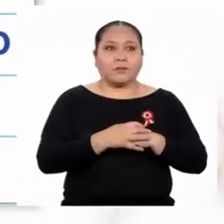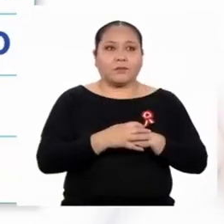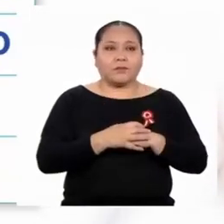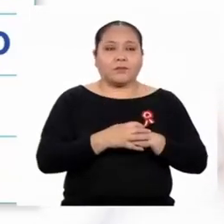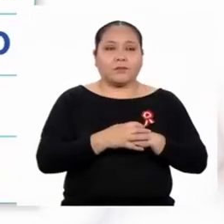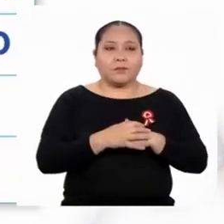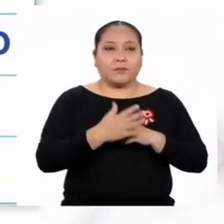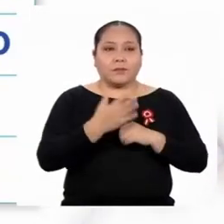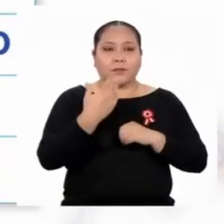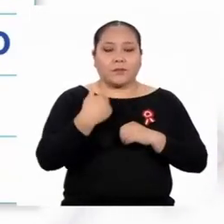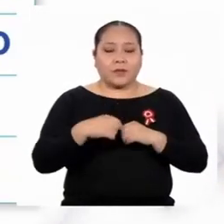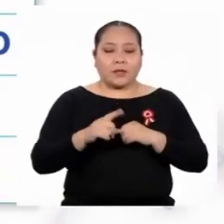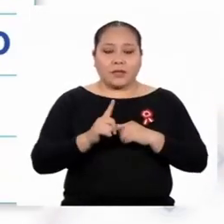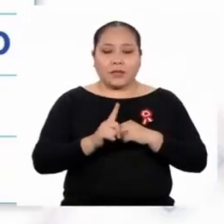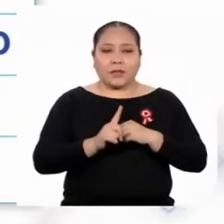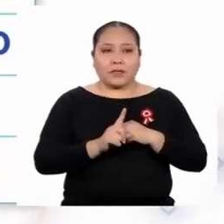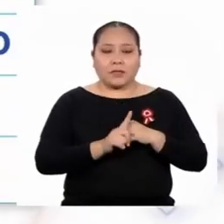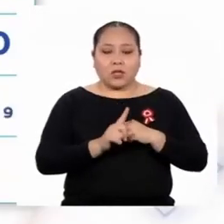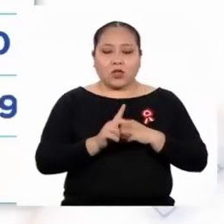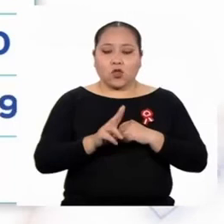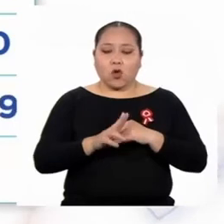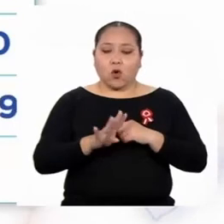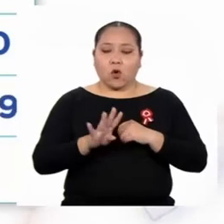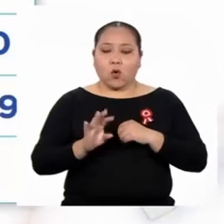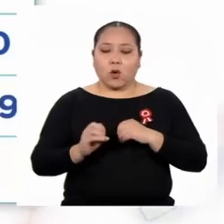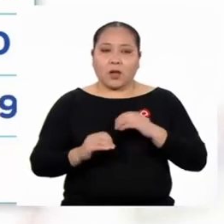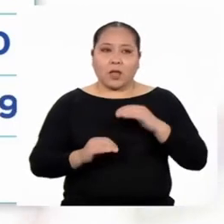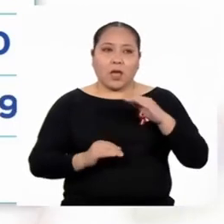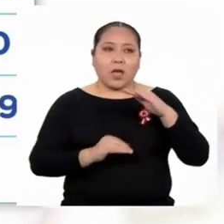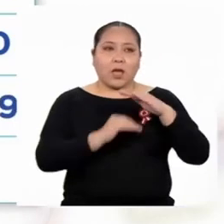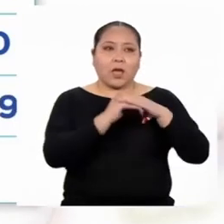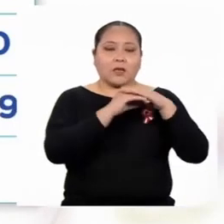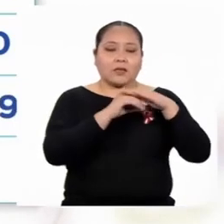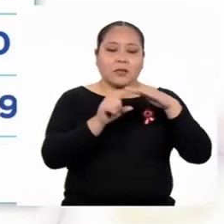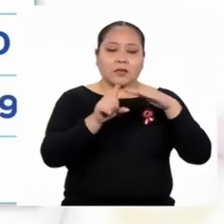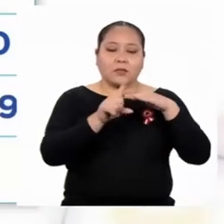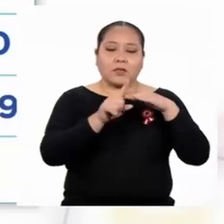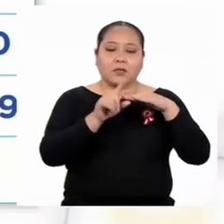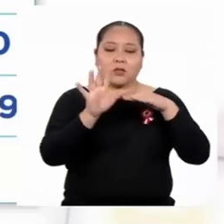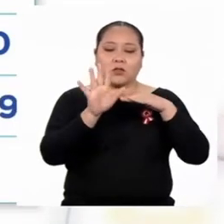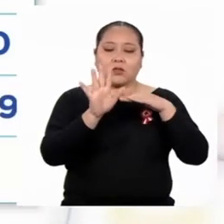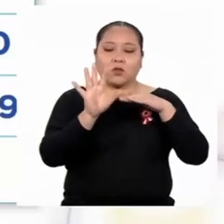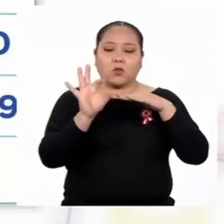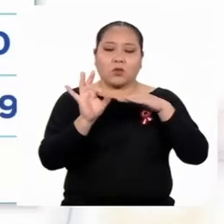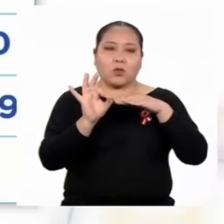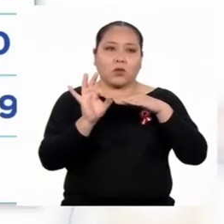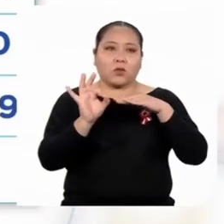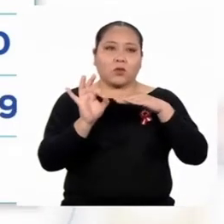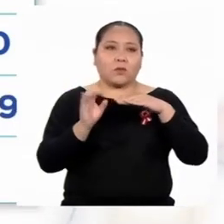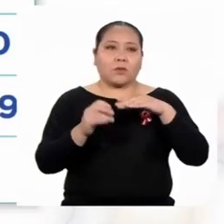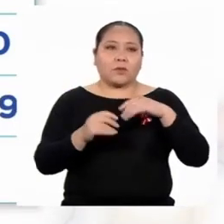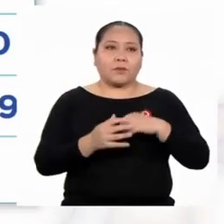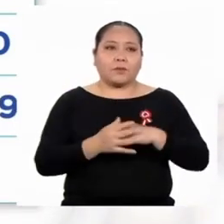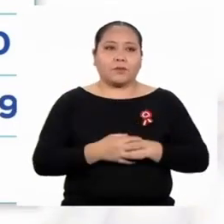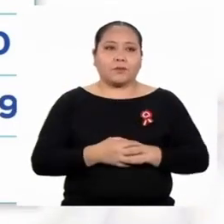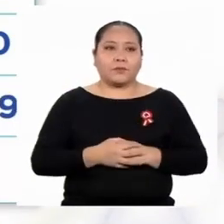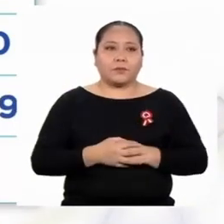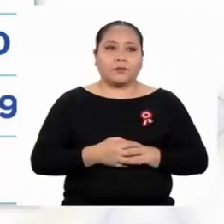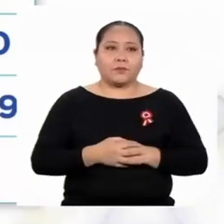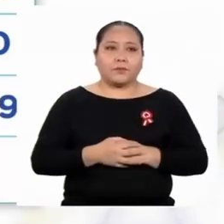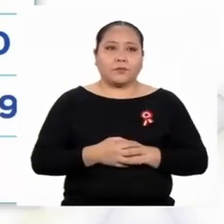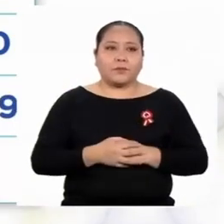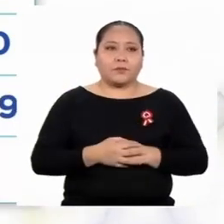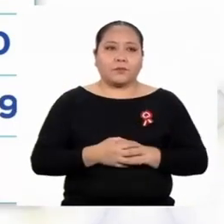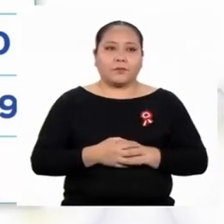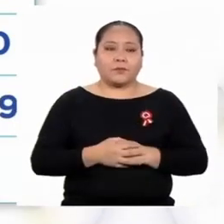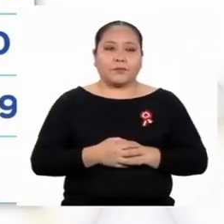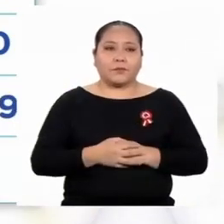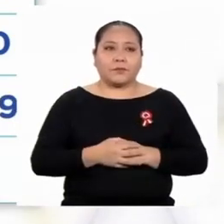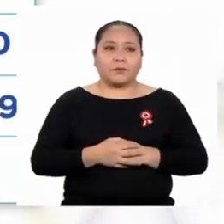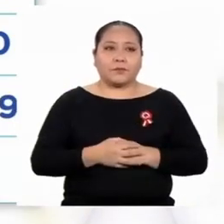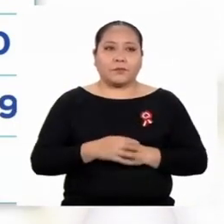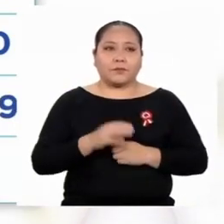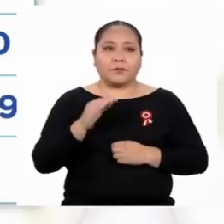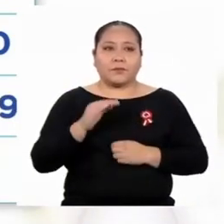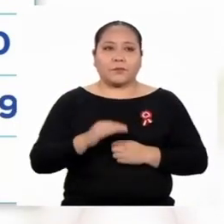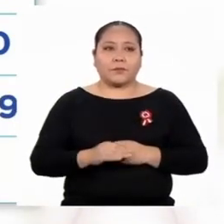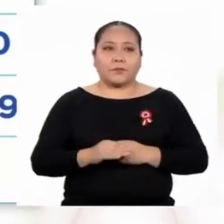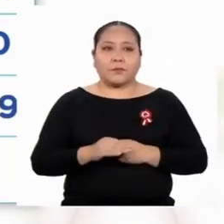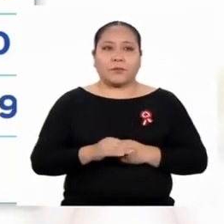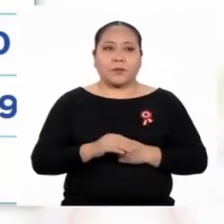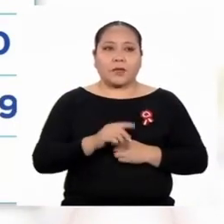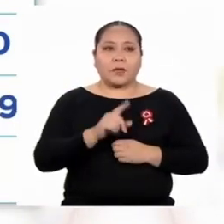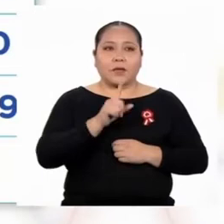El siguiente es desde 140 hasta 159. Y el último se lee